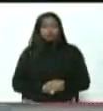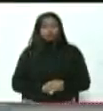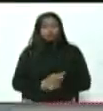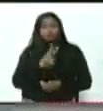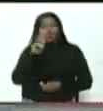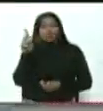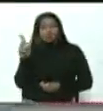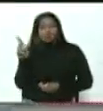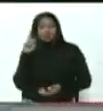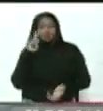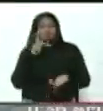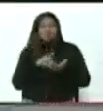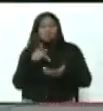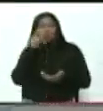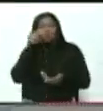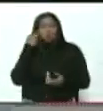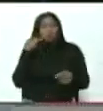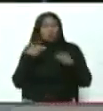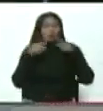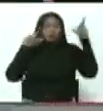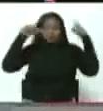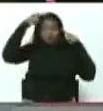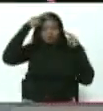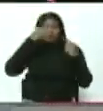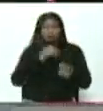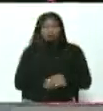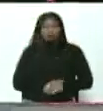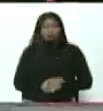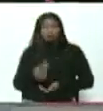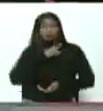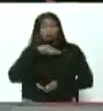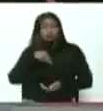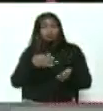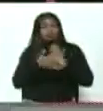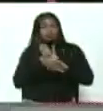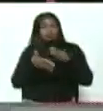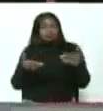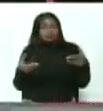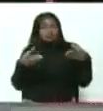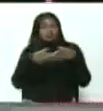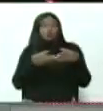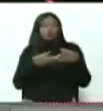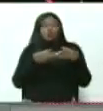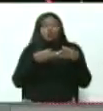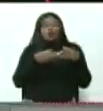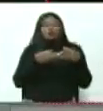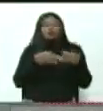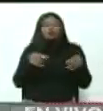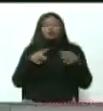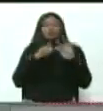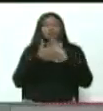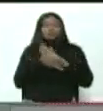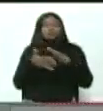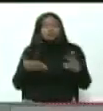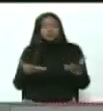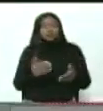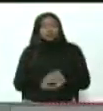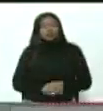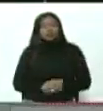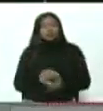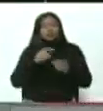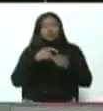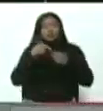21 candidatos y candidatas del chavismo. Y nosotros en el Partido Socialista Unido de Venezuela y en el Gran